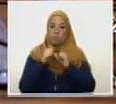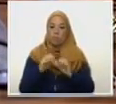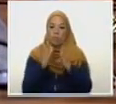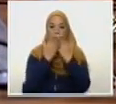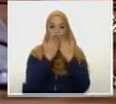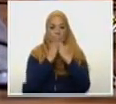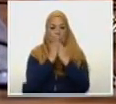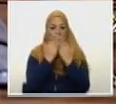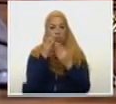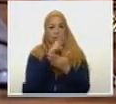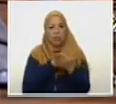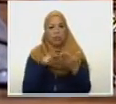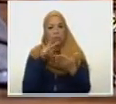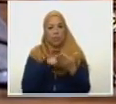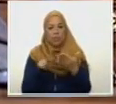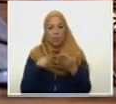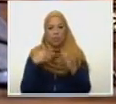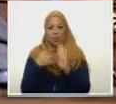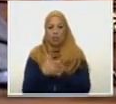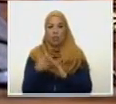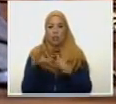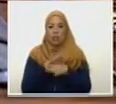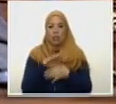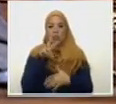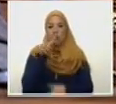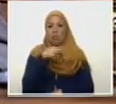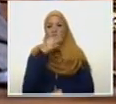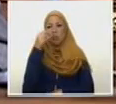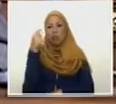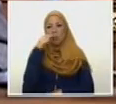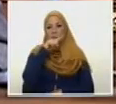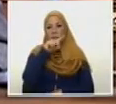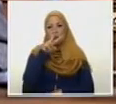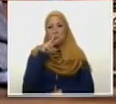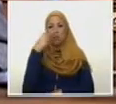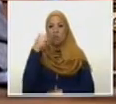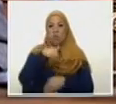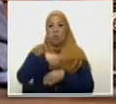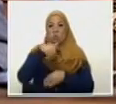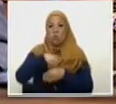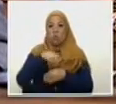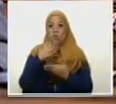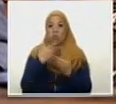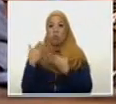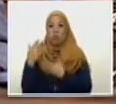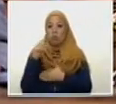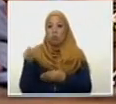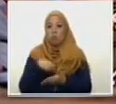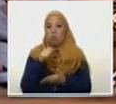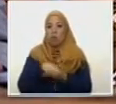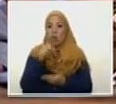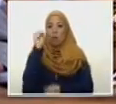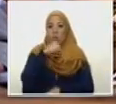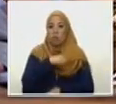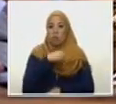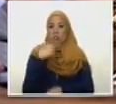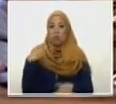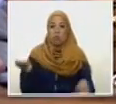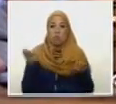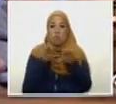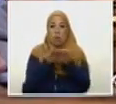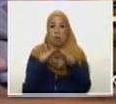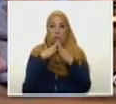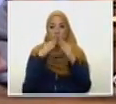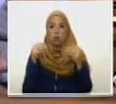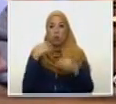al acta de la sesión ordinaria el martes 2 de octubre, sometida a votación el acta leída por el secretario, resultó aprobada por unanimidad.